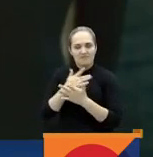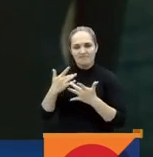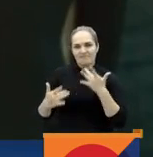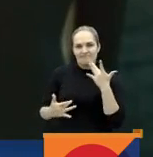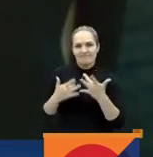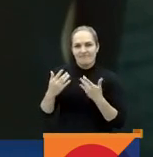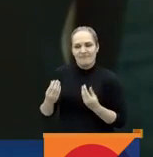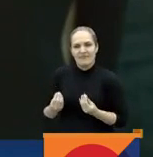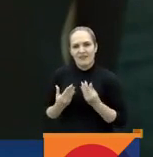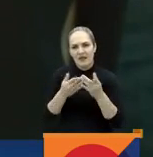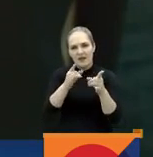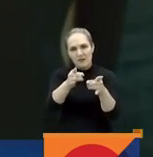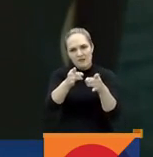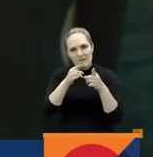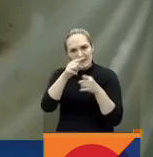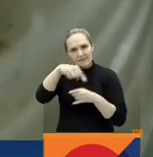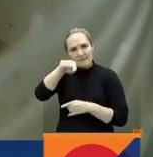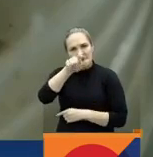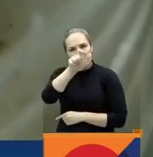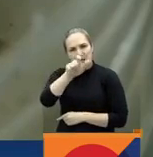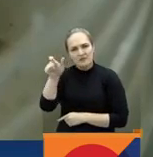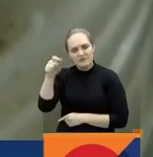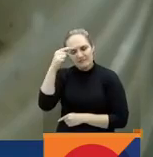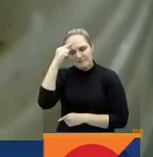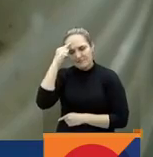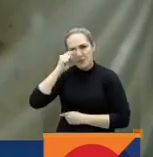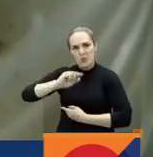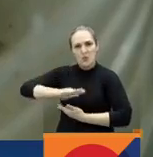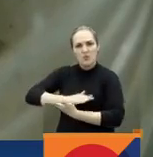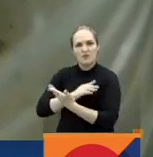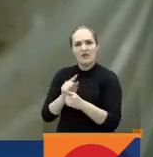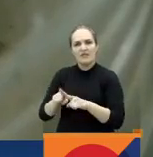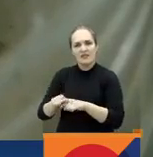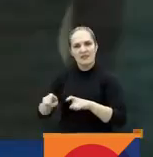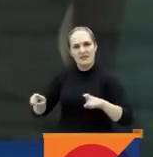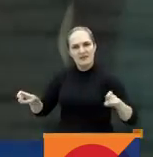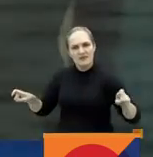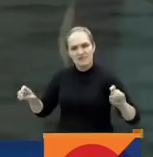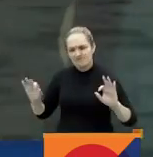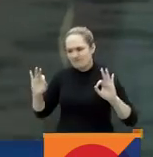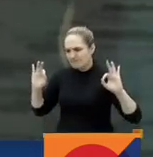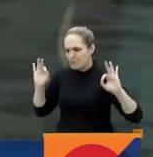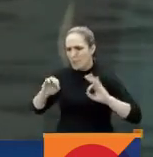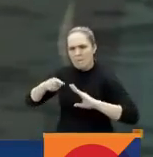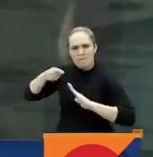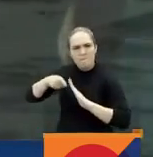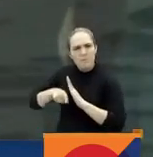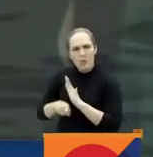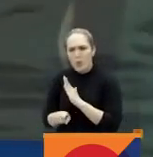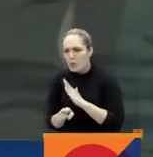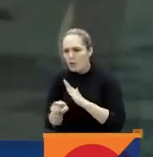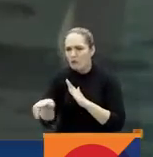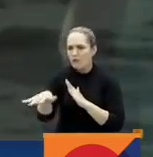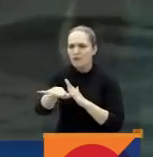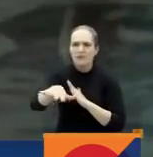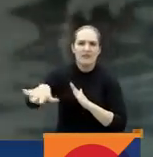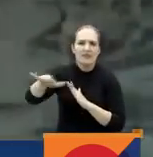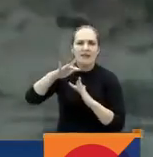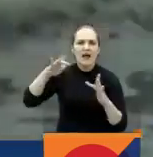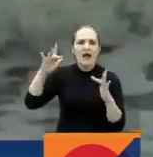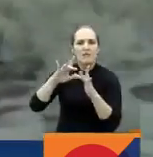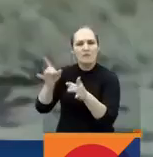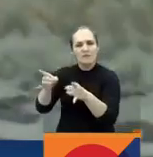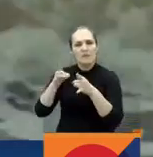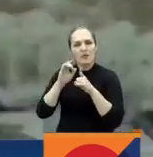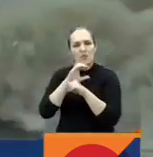para traer como resultado un disco que explora la diversidad, la riqueza, la profundidad y la diversión de las mismas sin dejar a